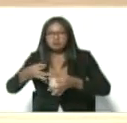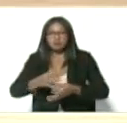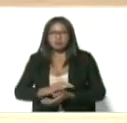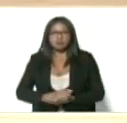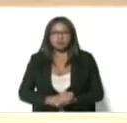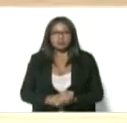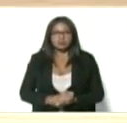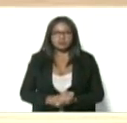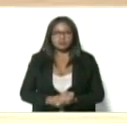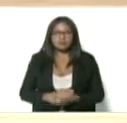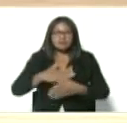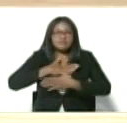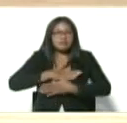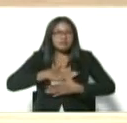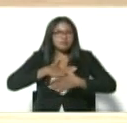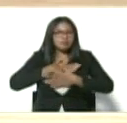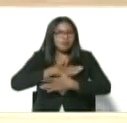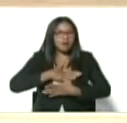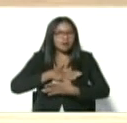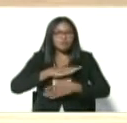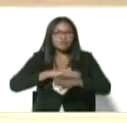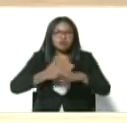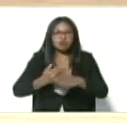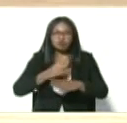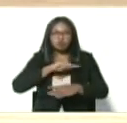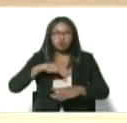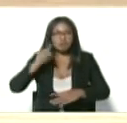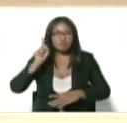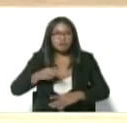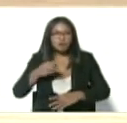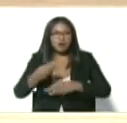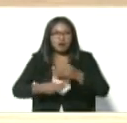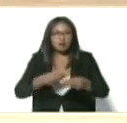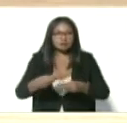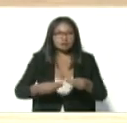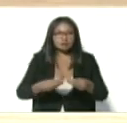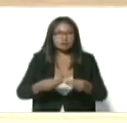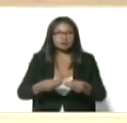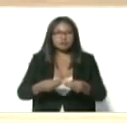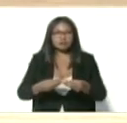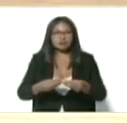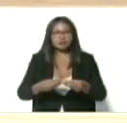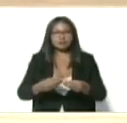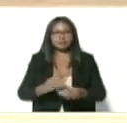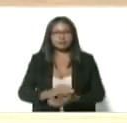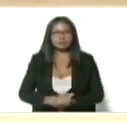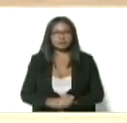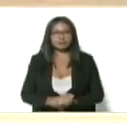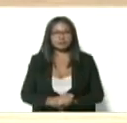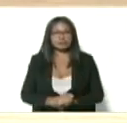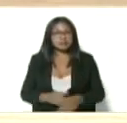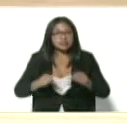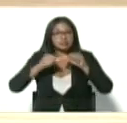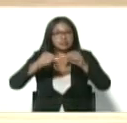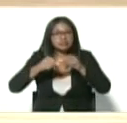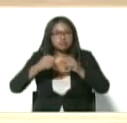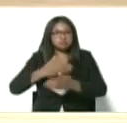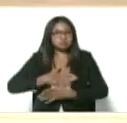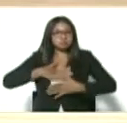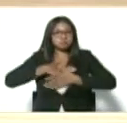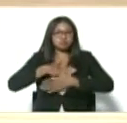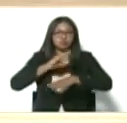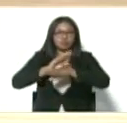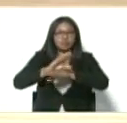bienestar para eso que nosotros debemos dejar el pellejo para darle bienestar y